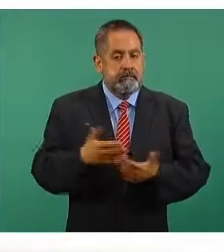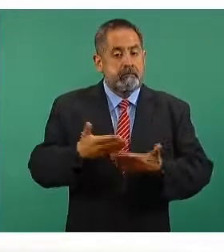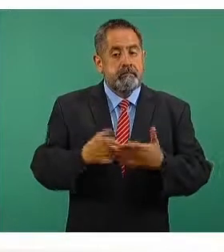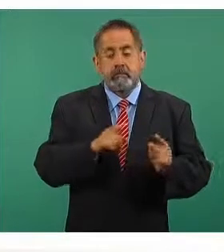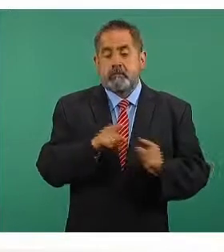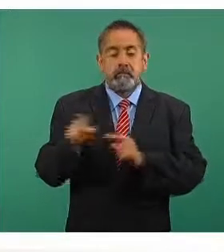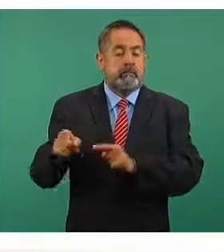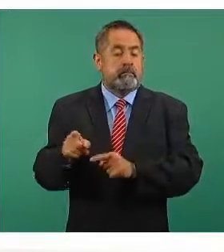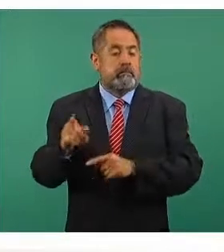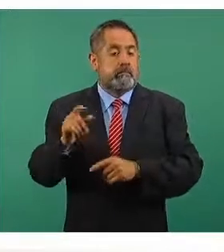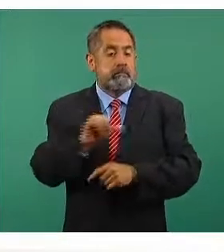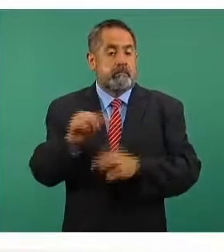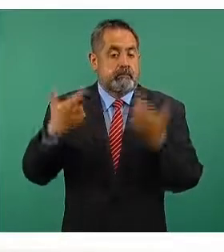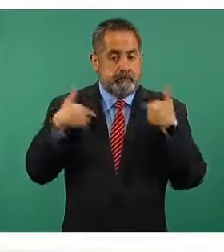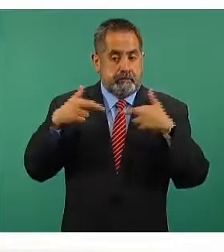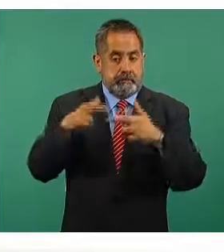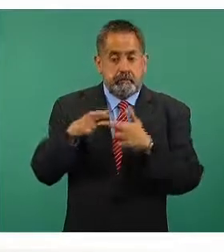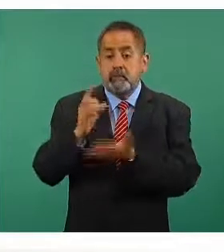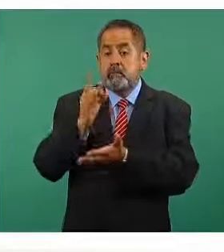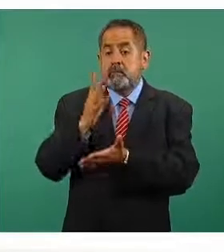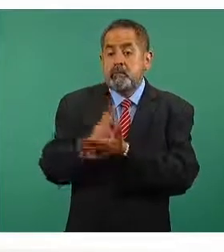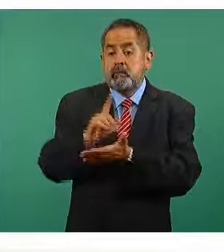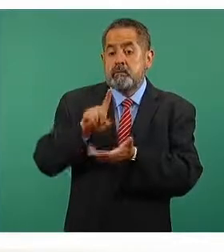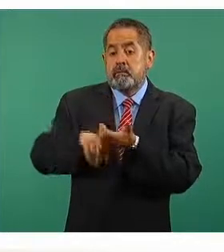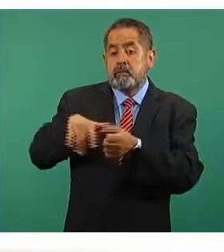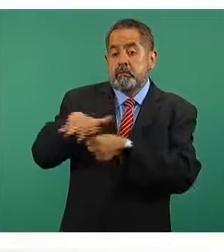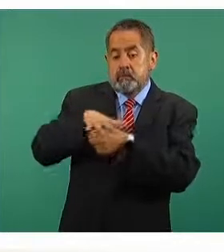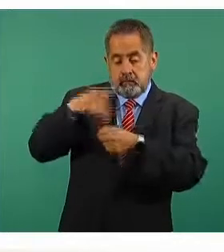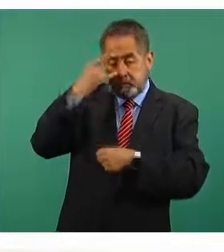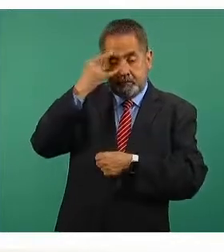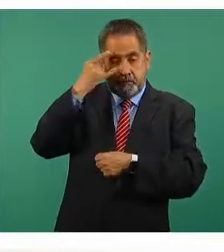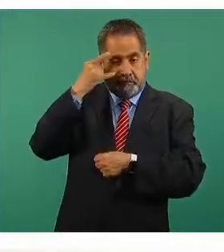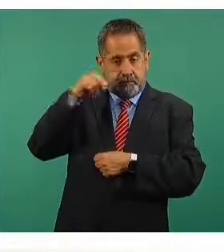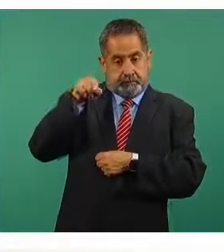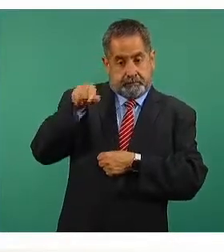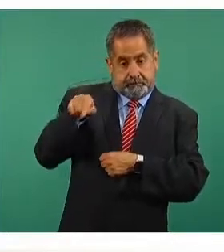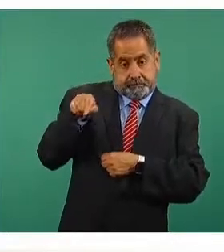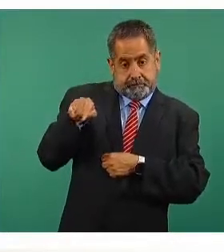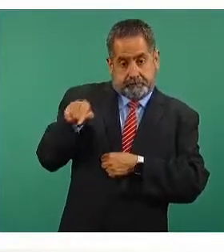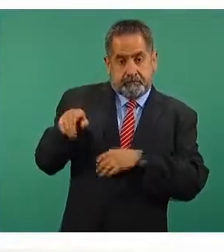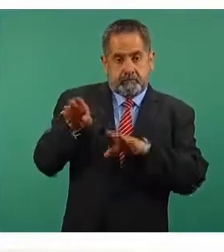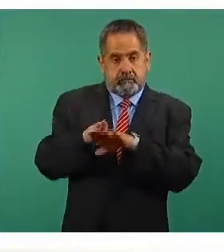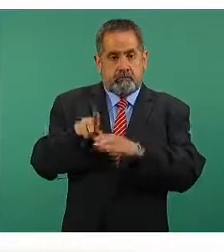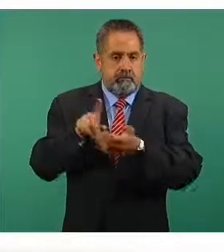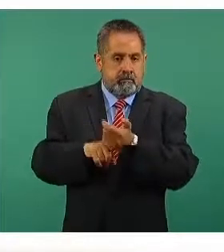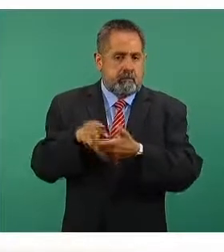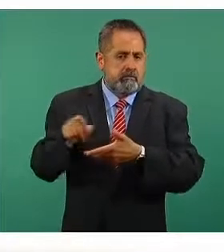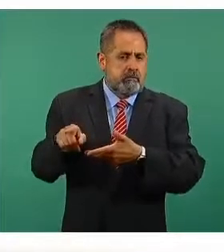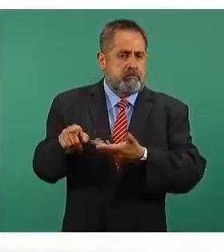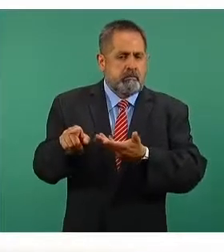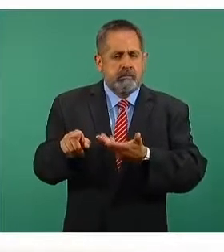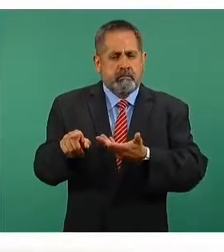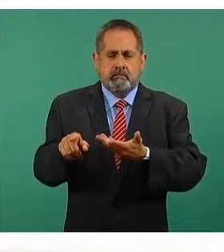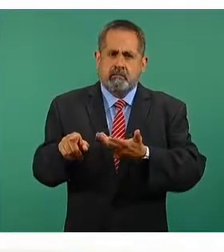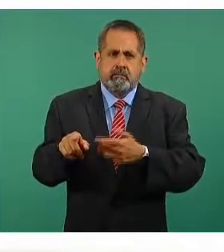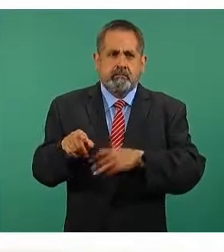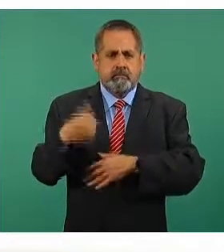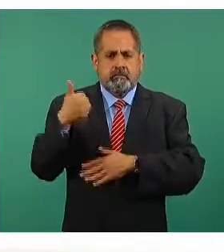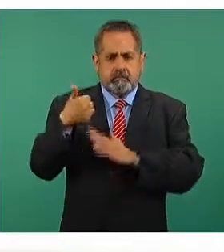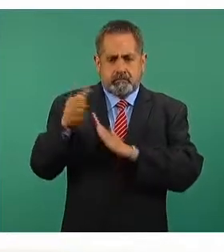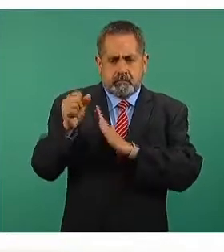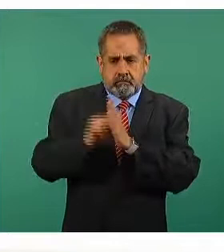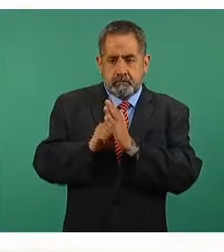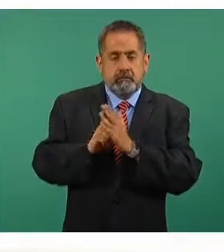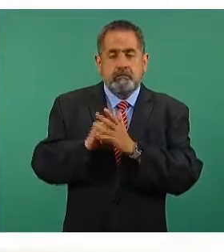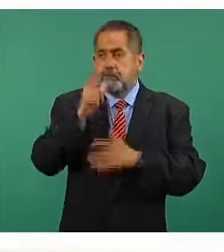aplica exclusivamente a lo trabajado en el estado de Campeche, estado que se mantuvo por 6 meses